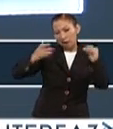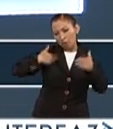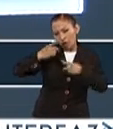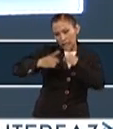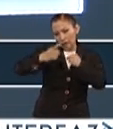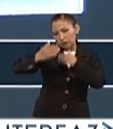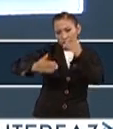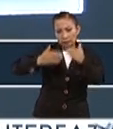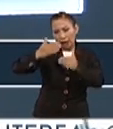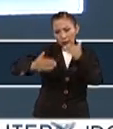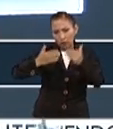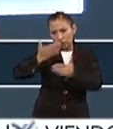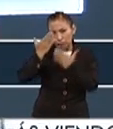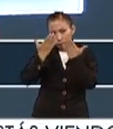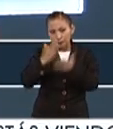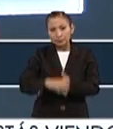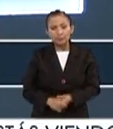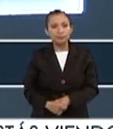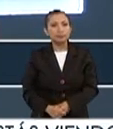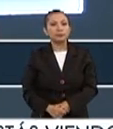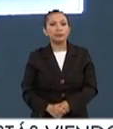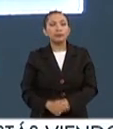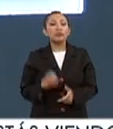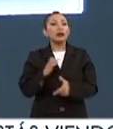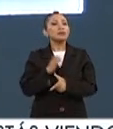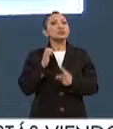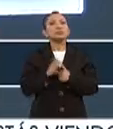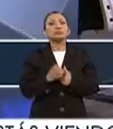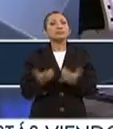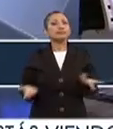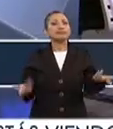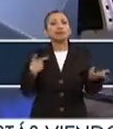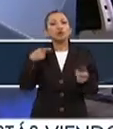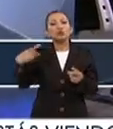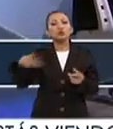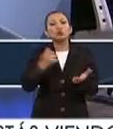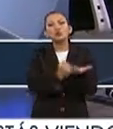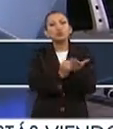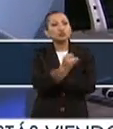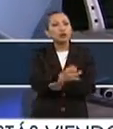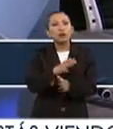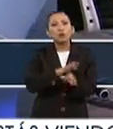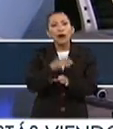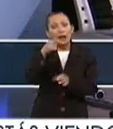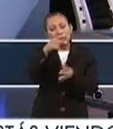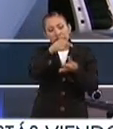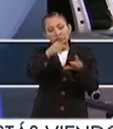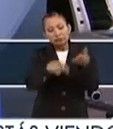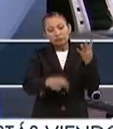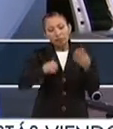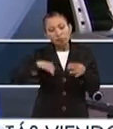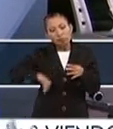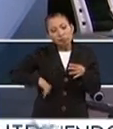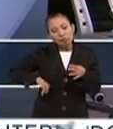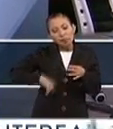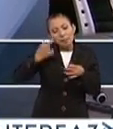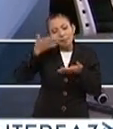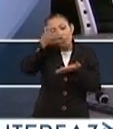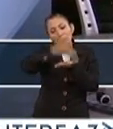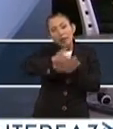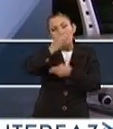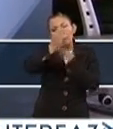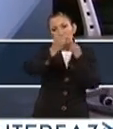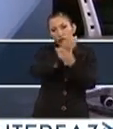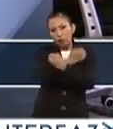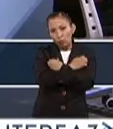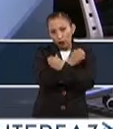un desarrollo académico. Ahora bien, ¿por qué decidiste? ¿Cuáles fueron los puntos que te interesaron al meterte al